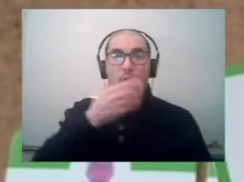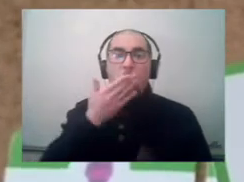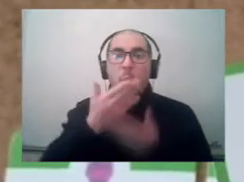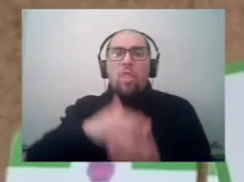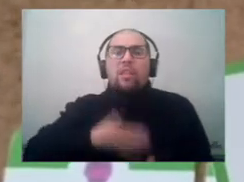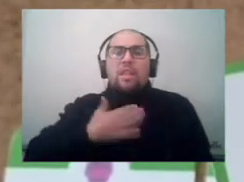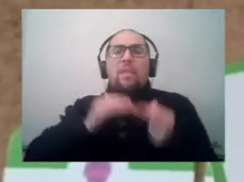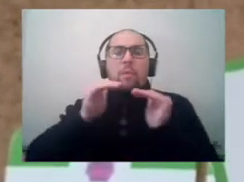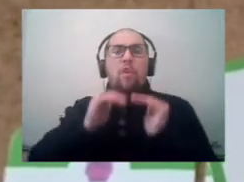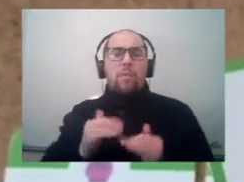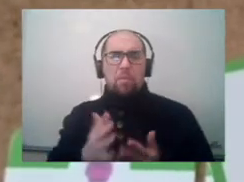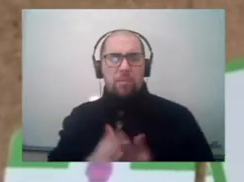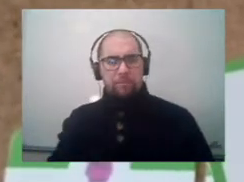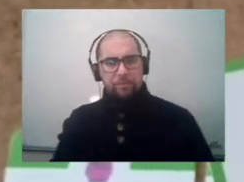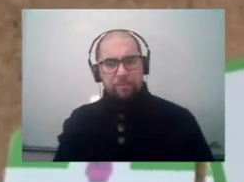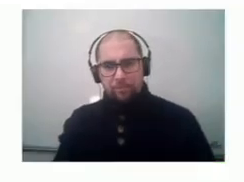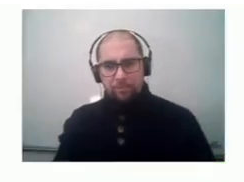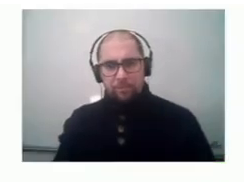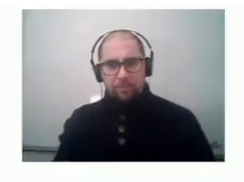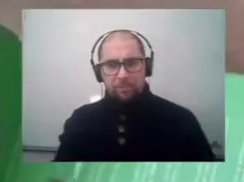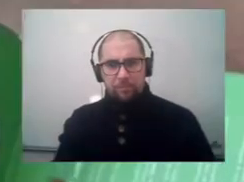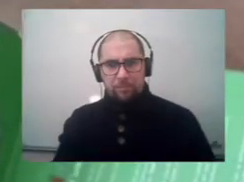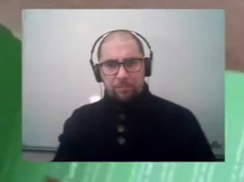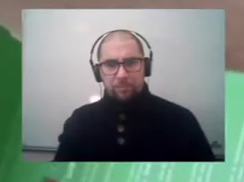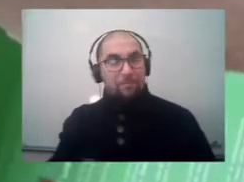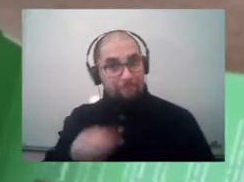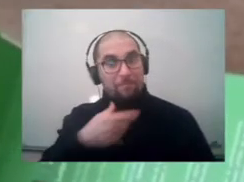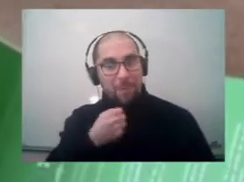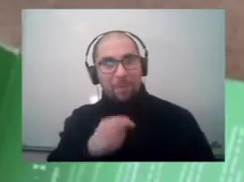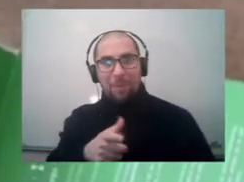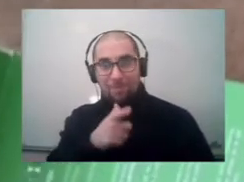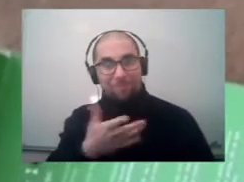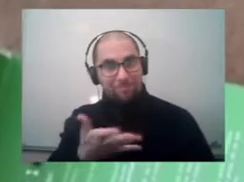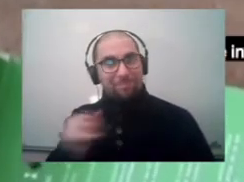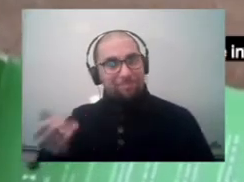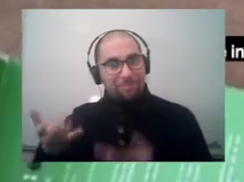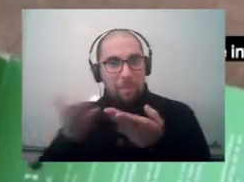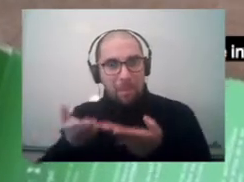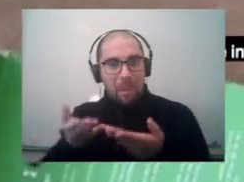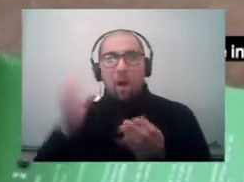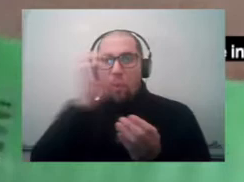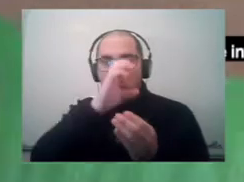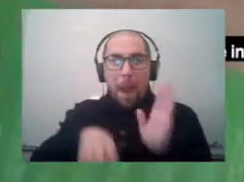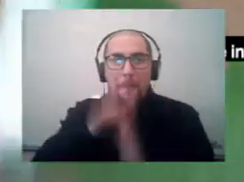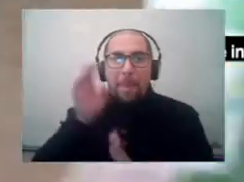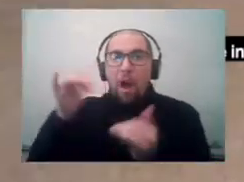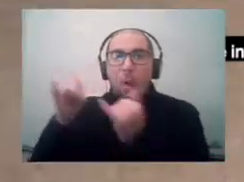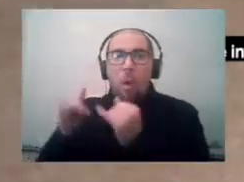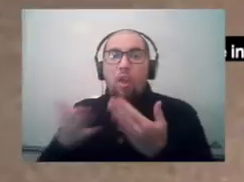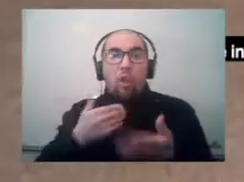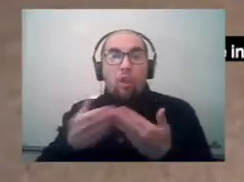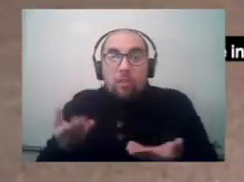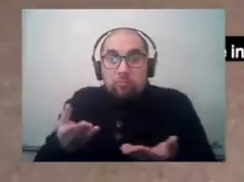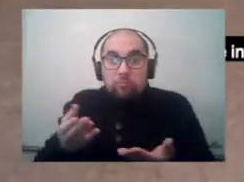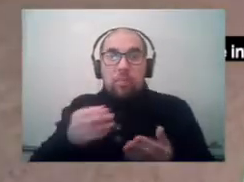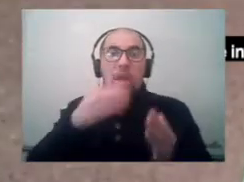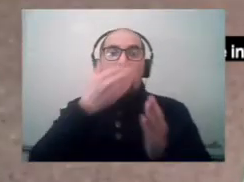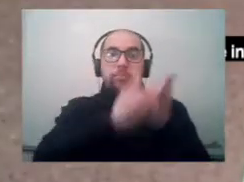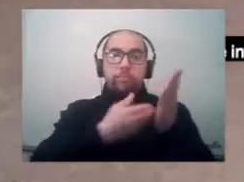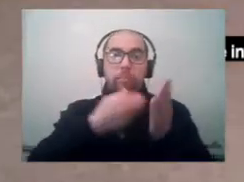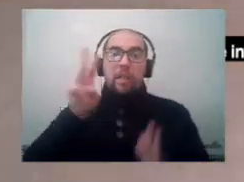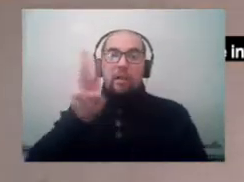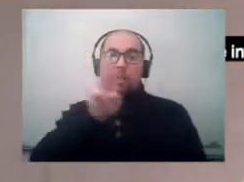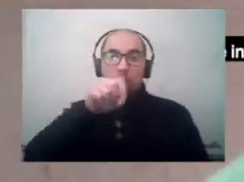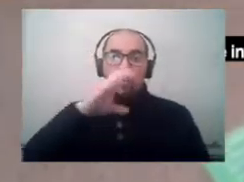sentido dicha emoción te gustó te invitamos a buscar más juegos en